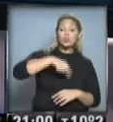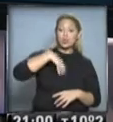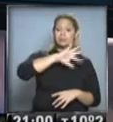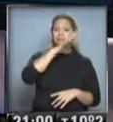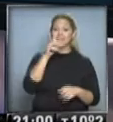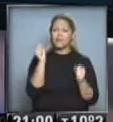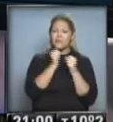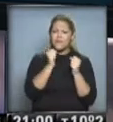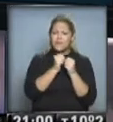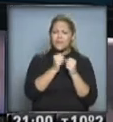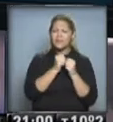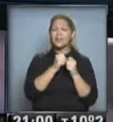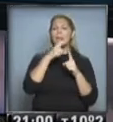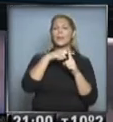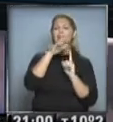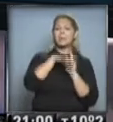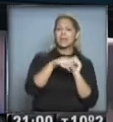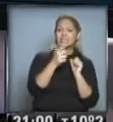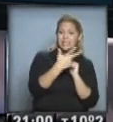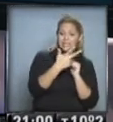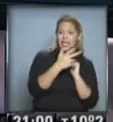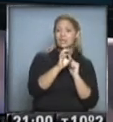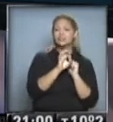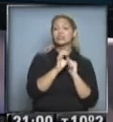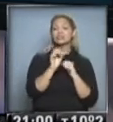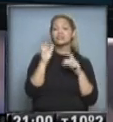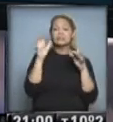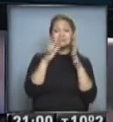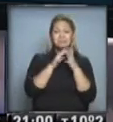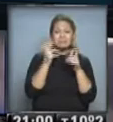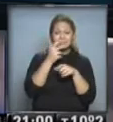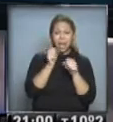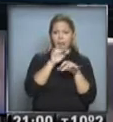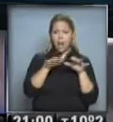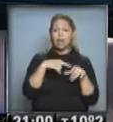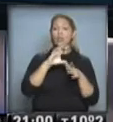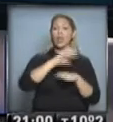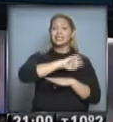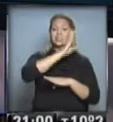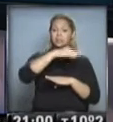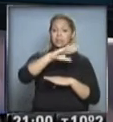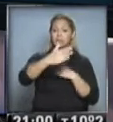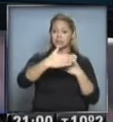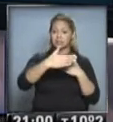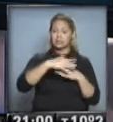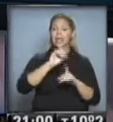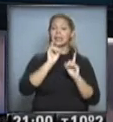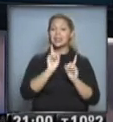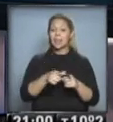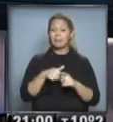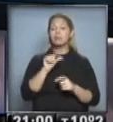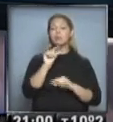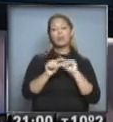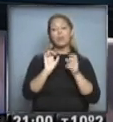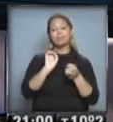mínimas de 3 grados bajo cero a tres grados sobre cero con heladas moderadas a lo largo de toda la región cordillerana además de